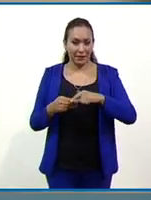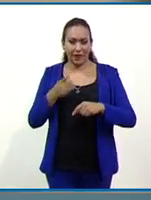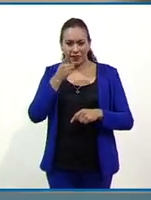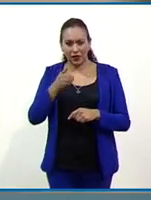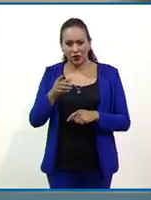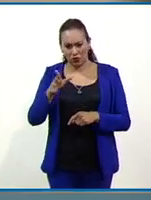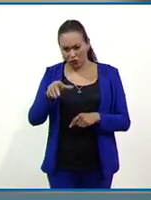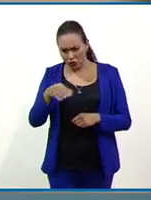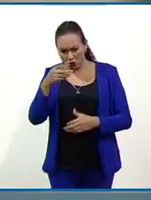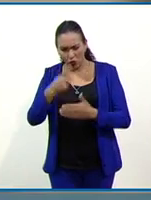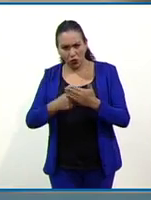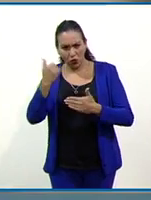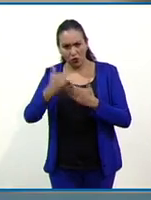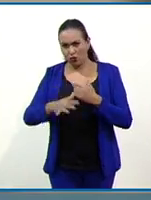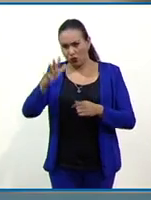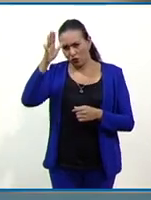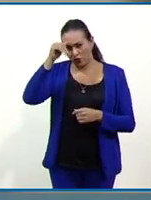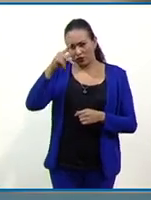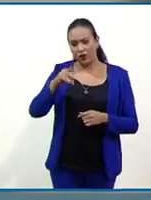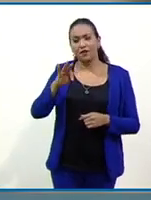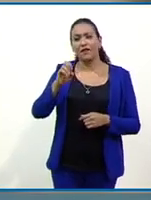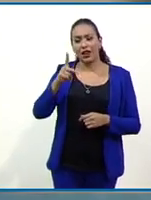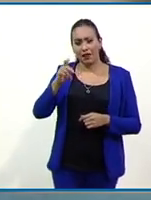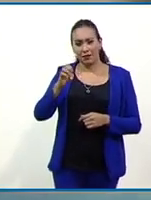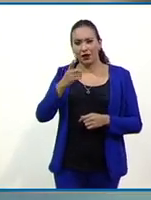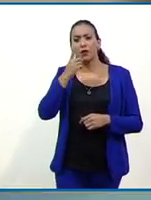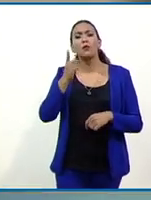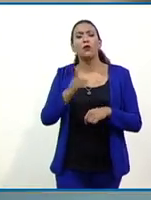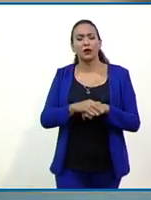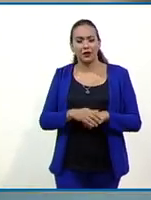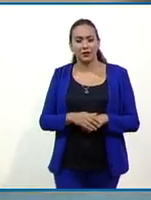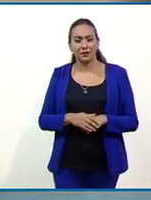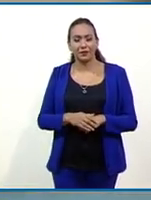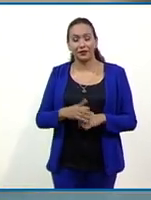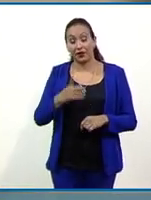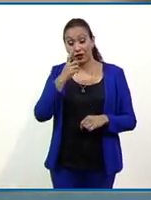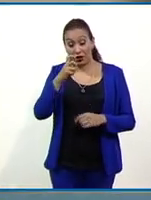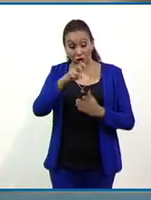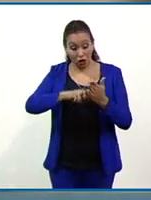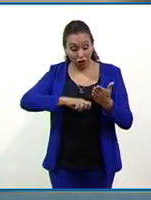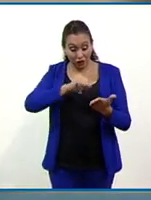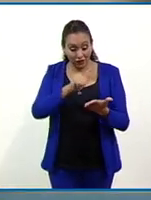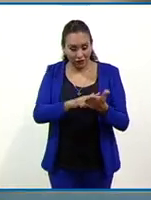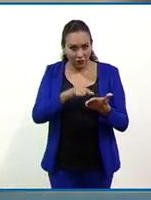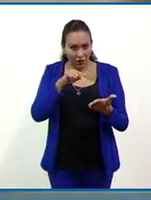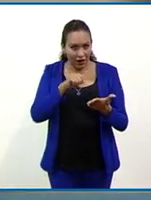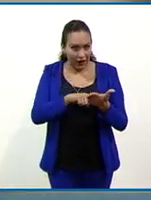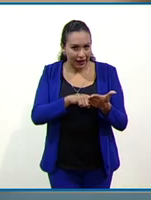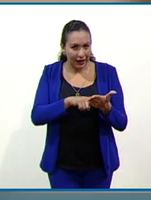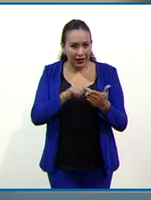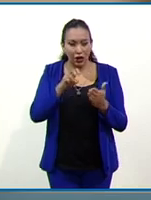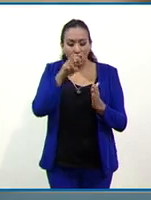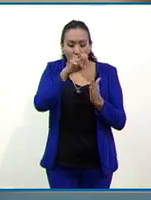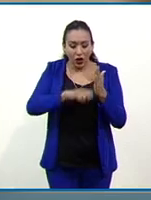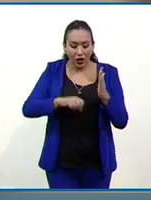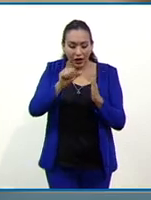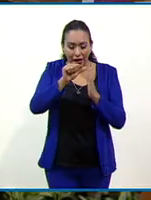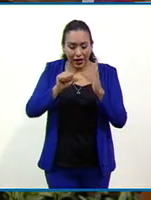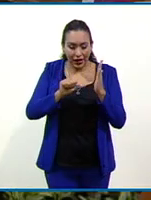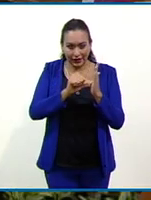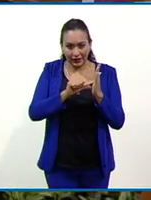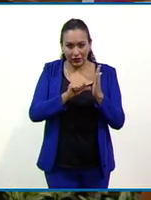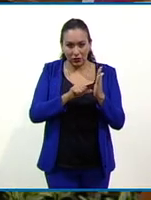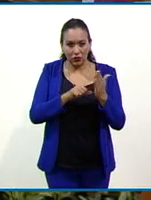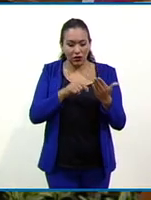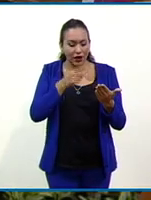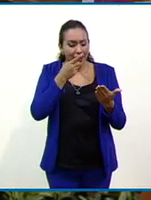del proyecto de su compañero Felipe de la Mata Piseña al considerar que en dicha reforma no se modificó el artículo constitucional